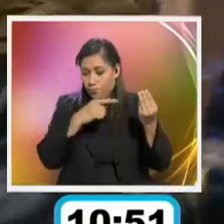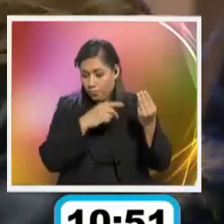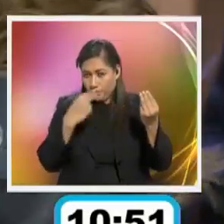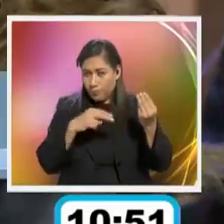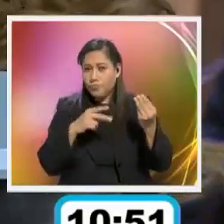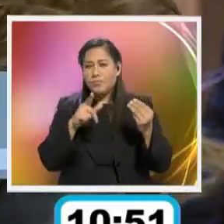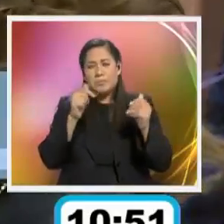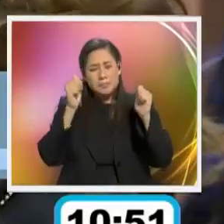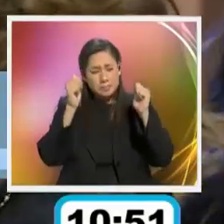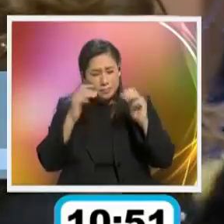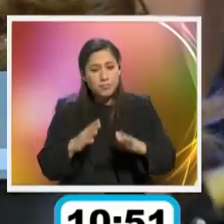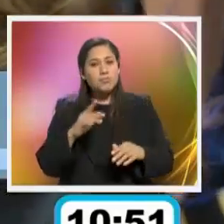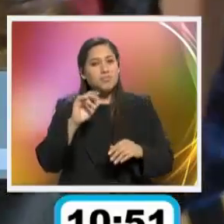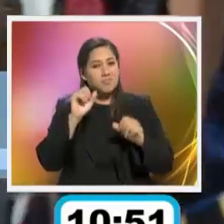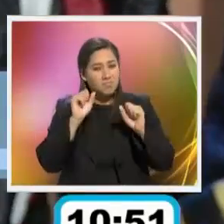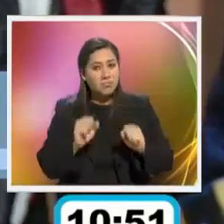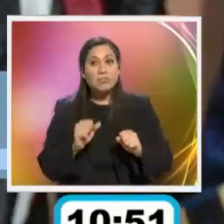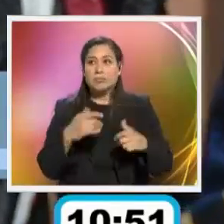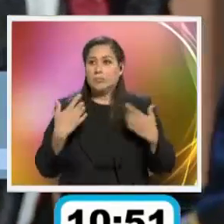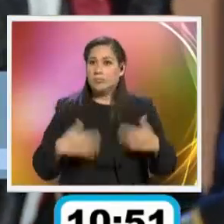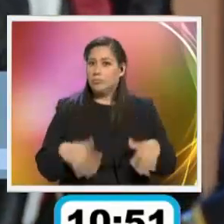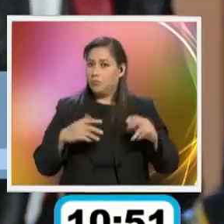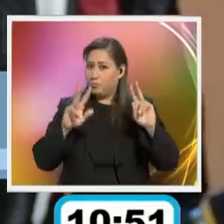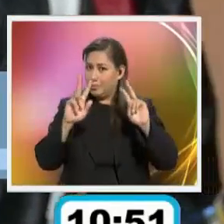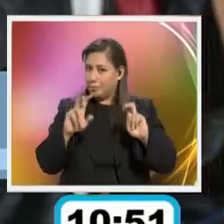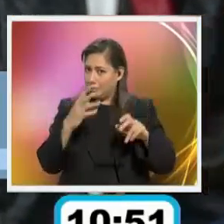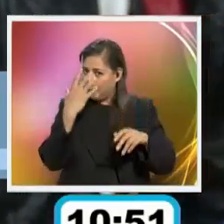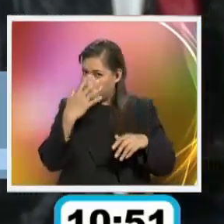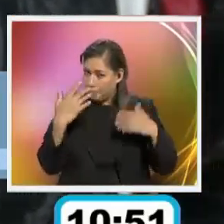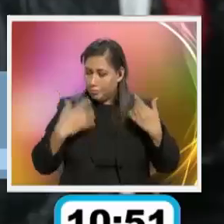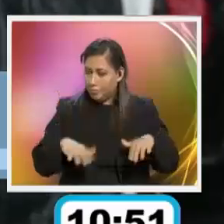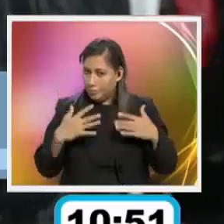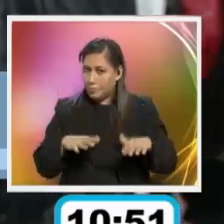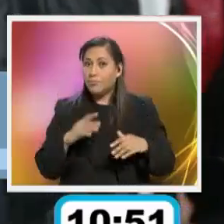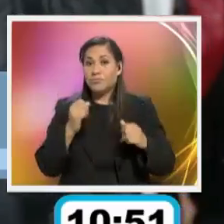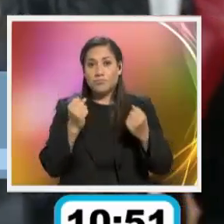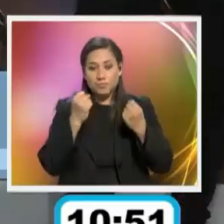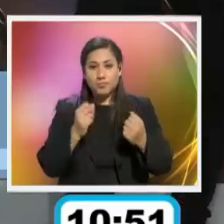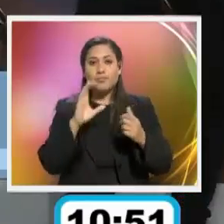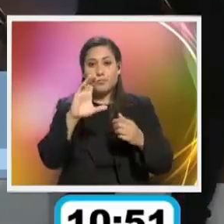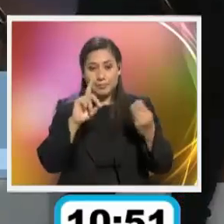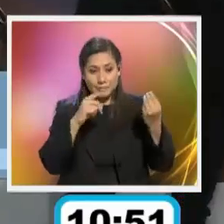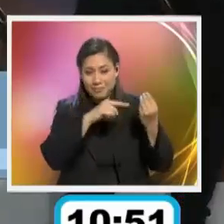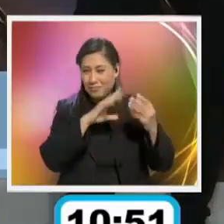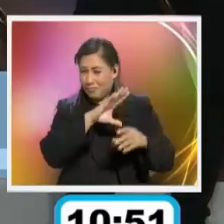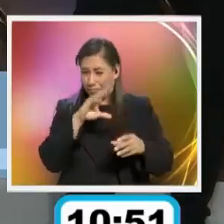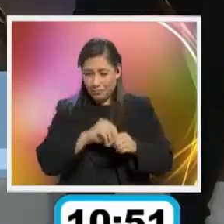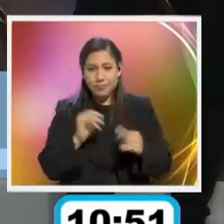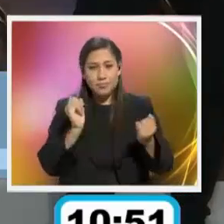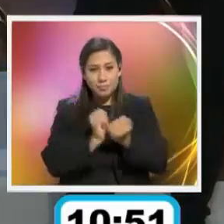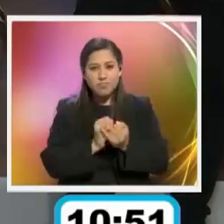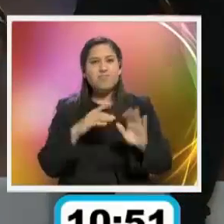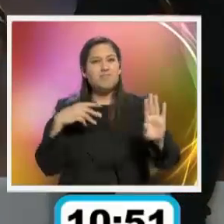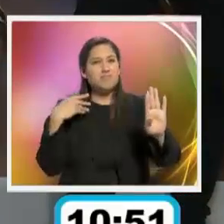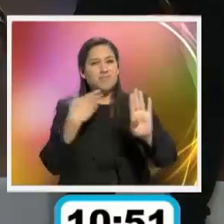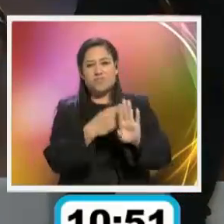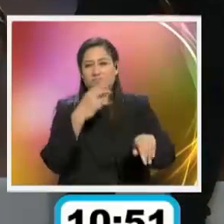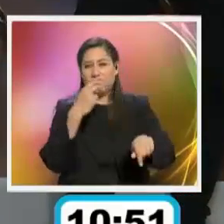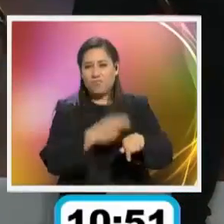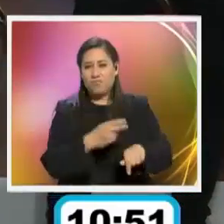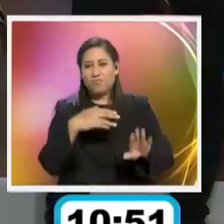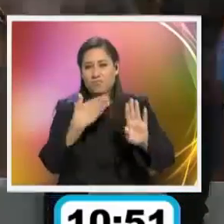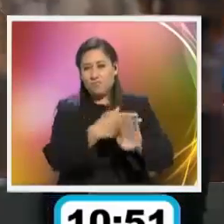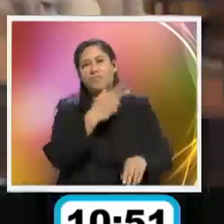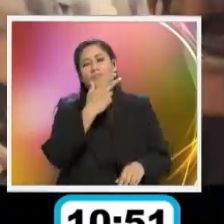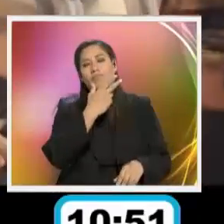llama Te Pesará, el Sí. primer corte. Uy, está fuerte el tema. Está fuerte y el ¿eh? disco también. Así que duro y contra ellos, digo, los mal portados,